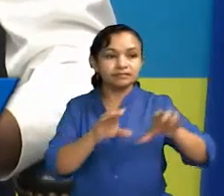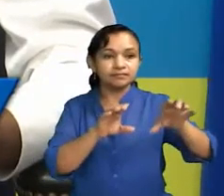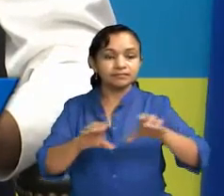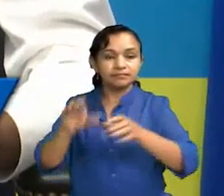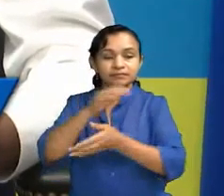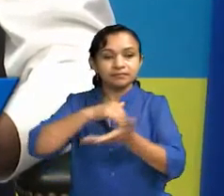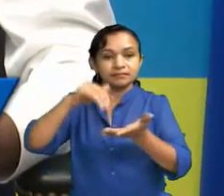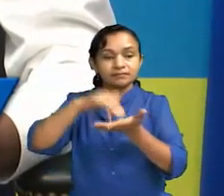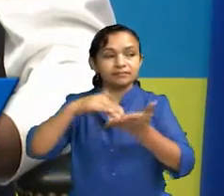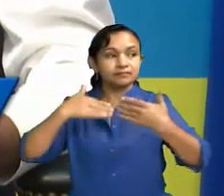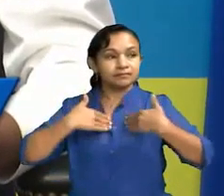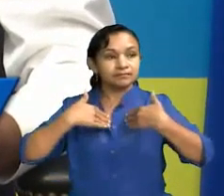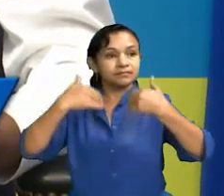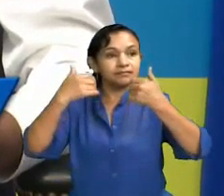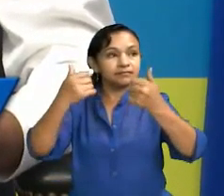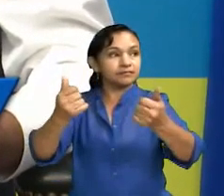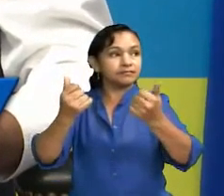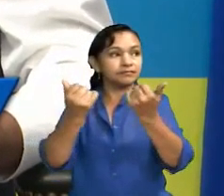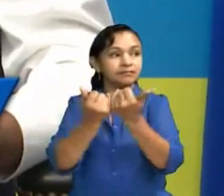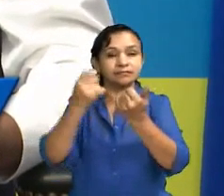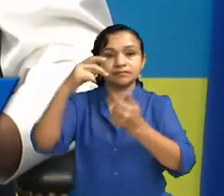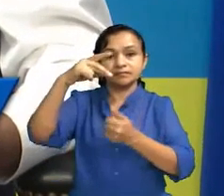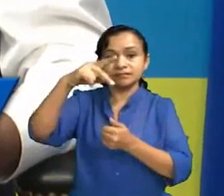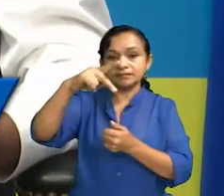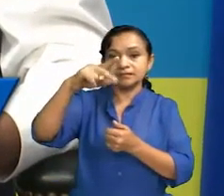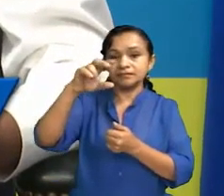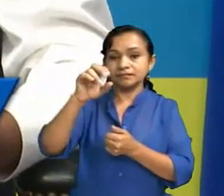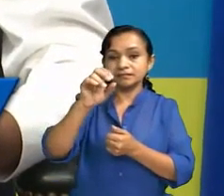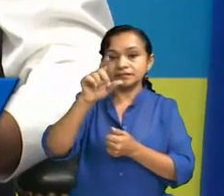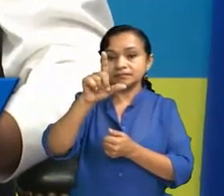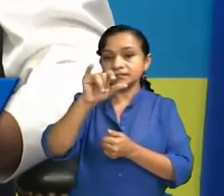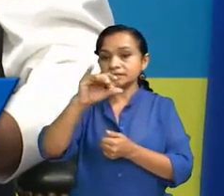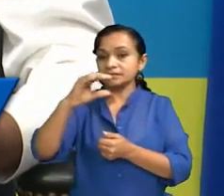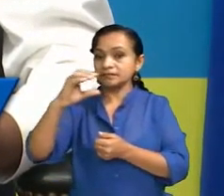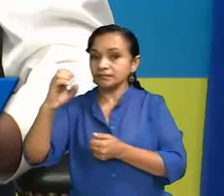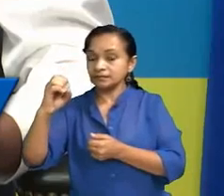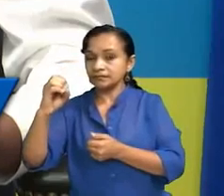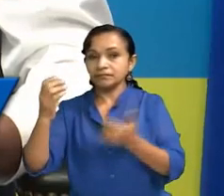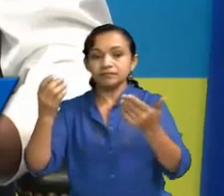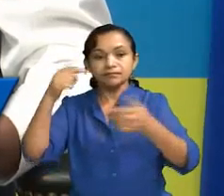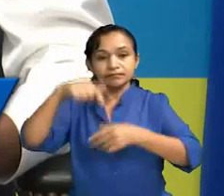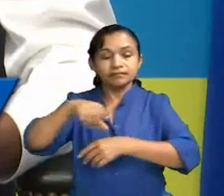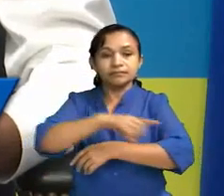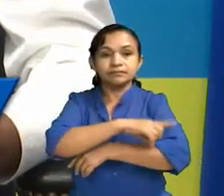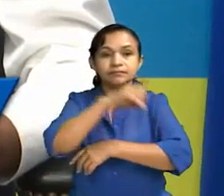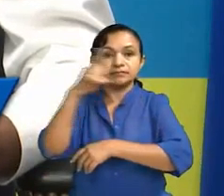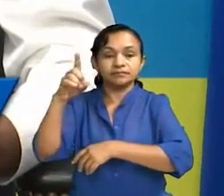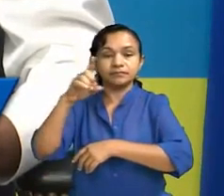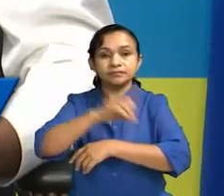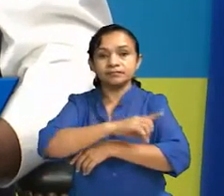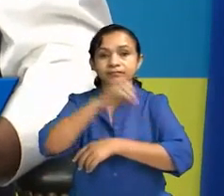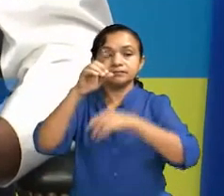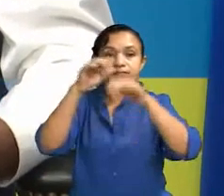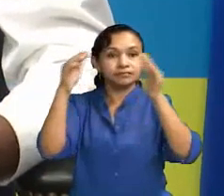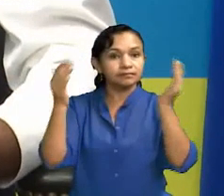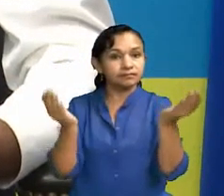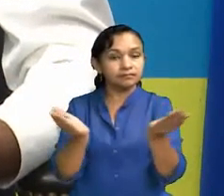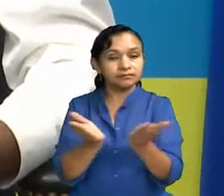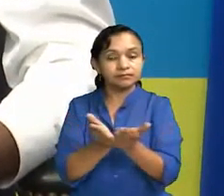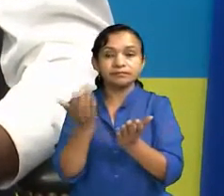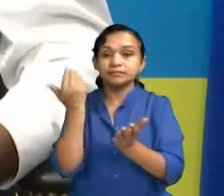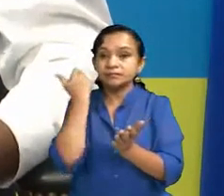para la prevención de la poliomielitis. Precisamente hoy se conmemora el Día Mundial contra